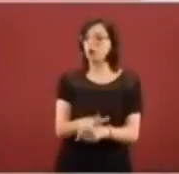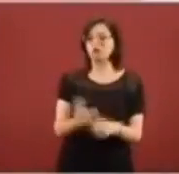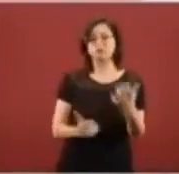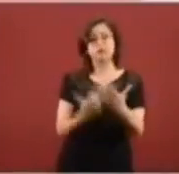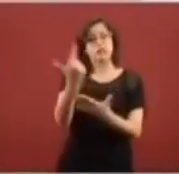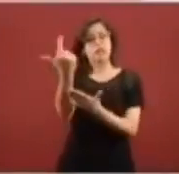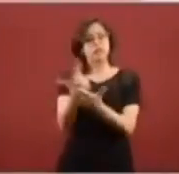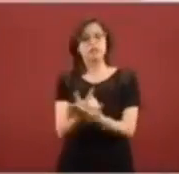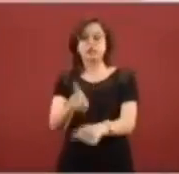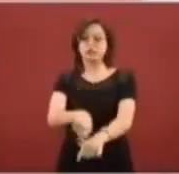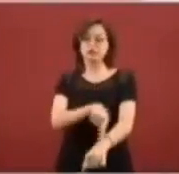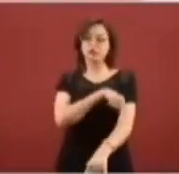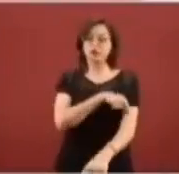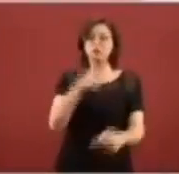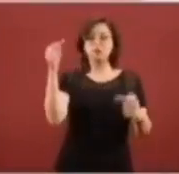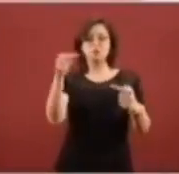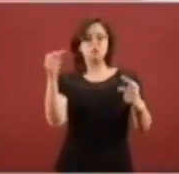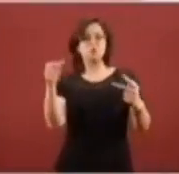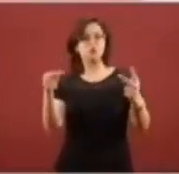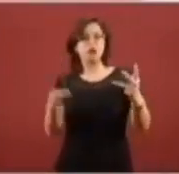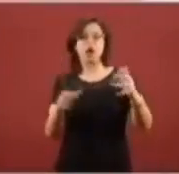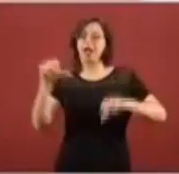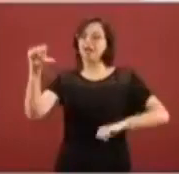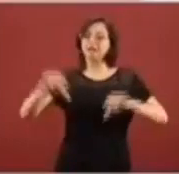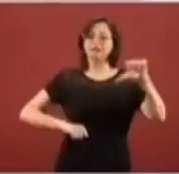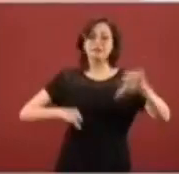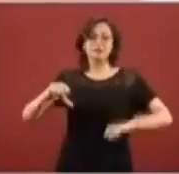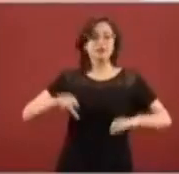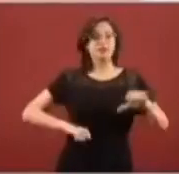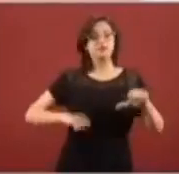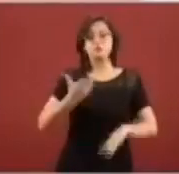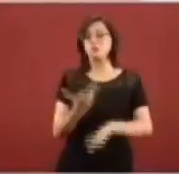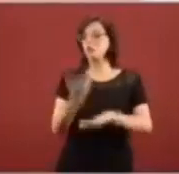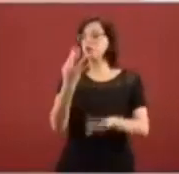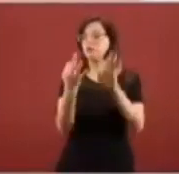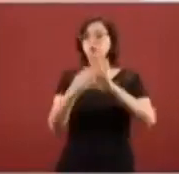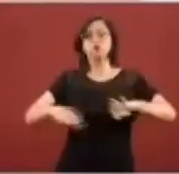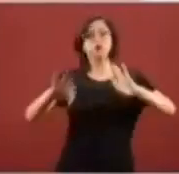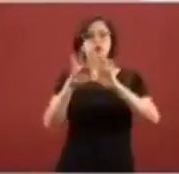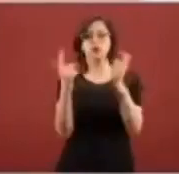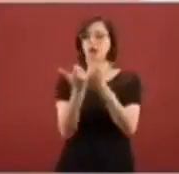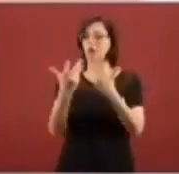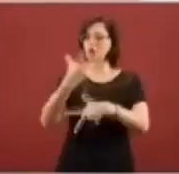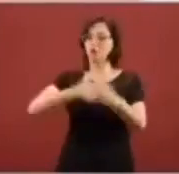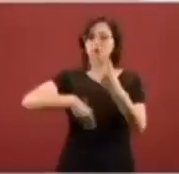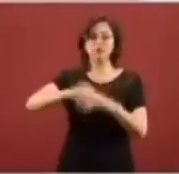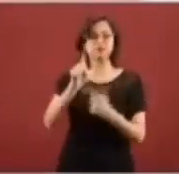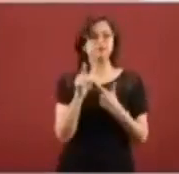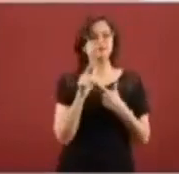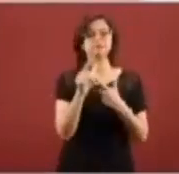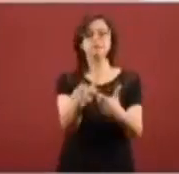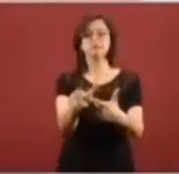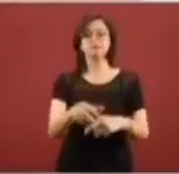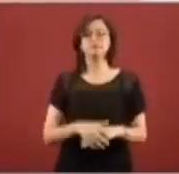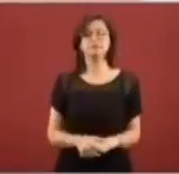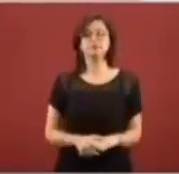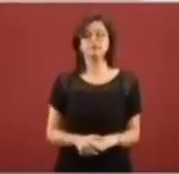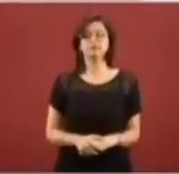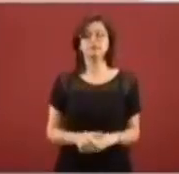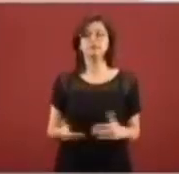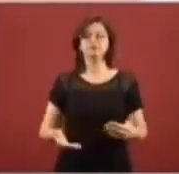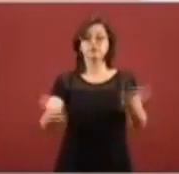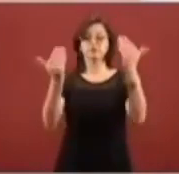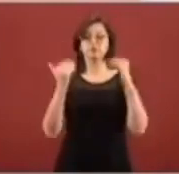lista muy específica de cuáles son las actividades consideradas como esenciales para el funcionamiento de la economía. El